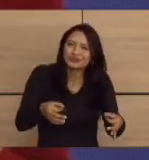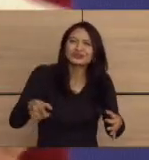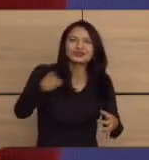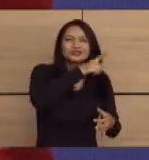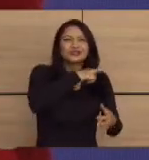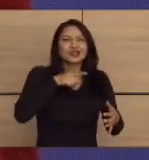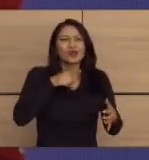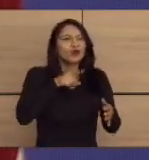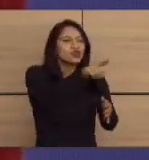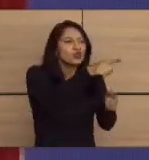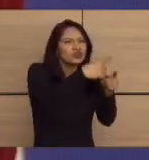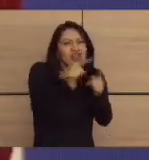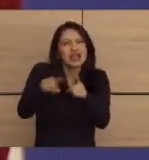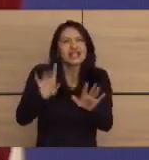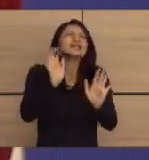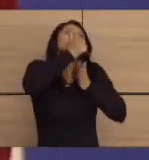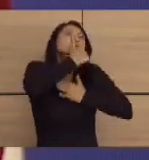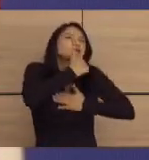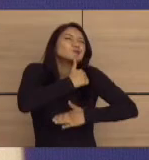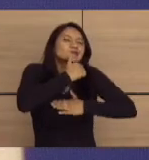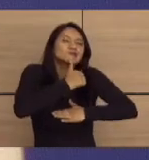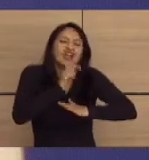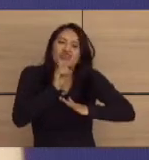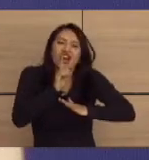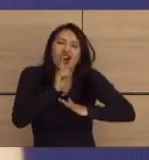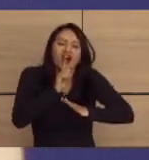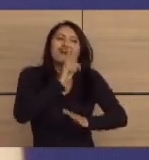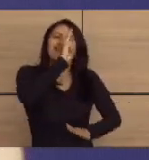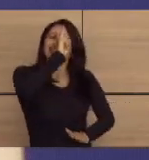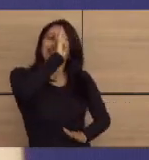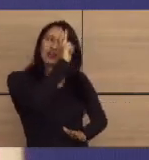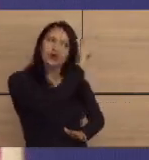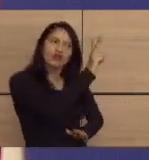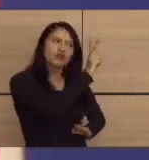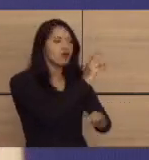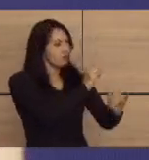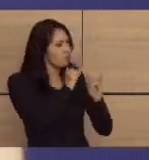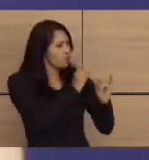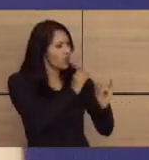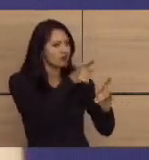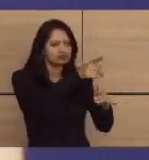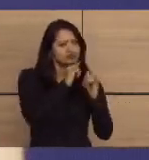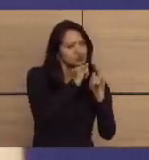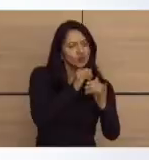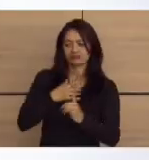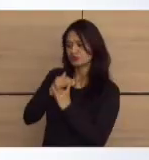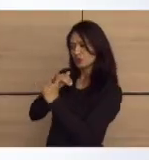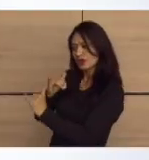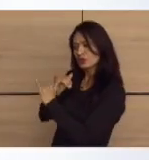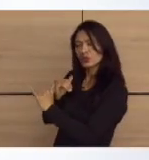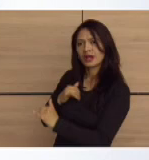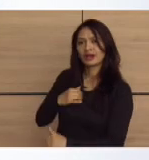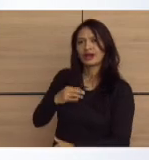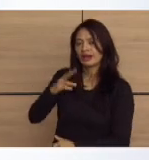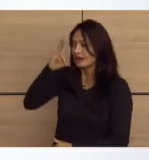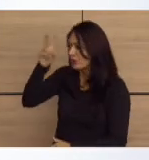tolerarnos las diferencias. No, reconocernos como iguales. Eso de reconocer es creer que el otro tiene una verdad